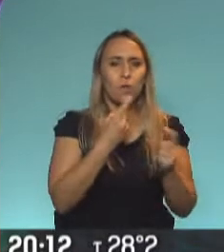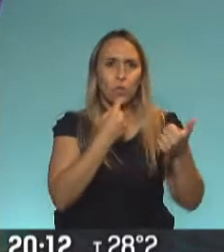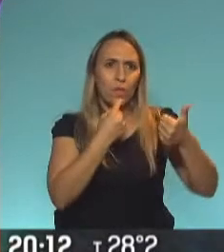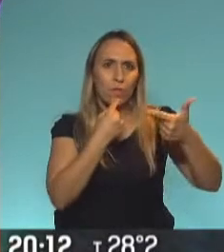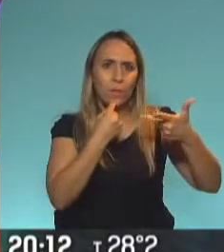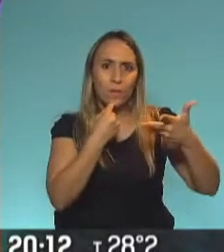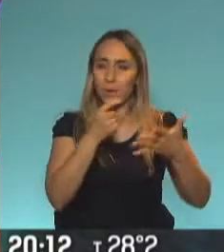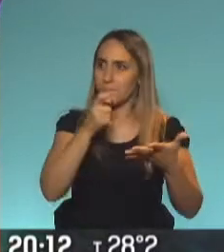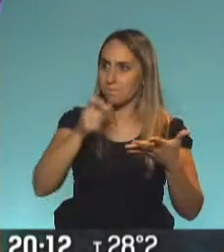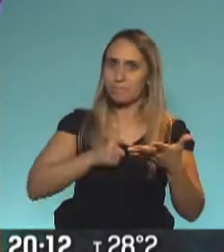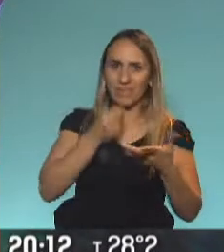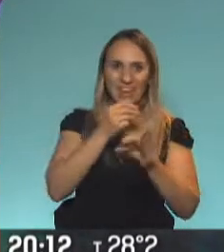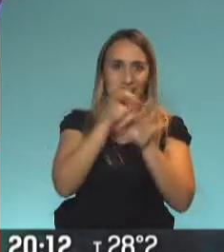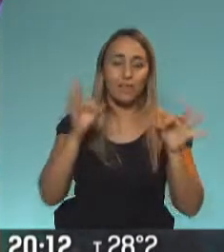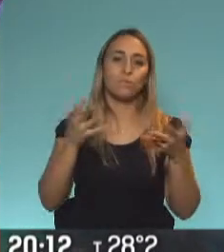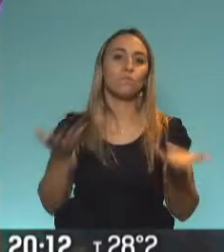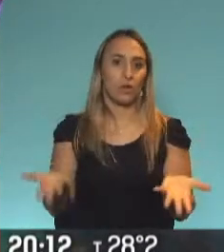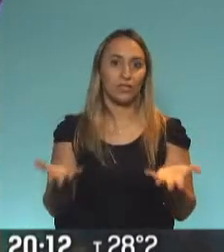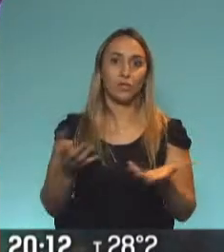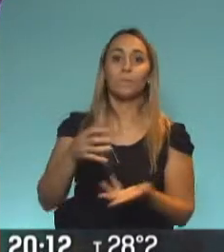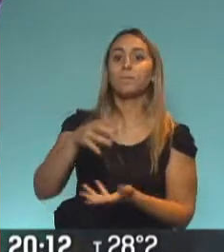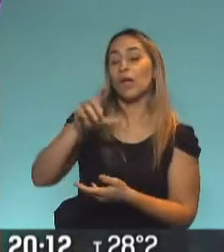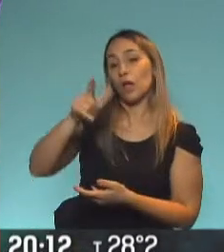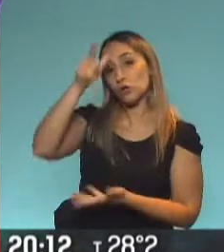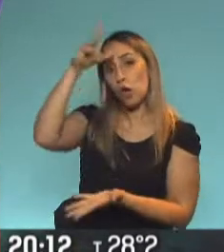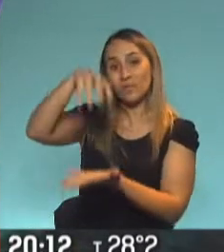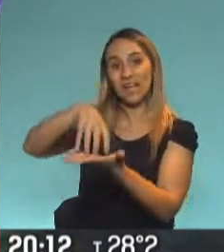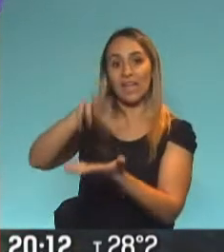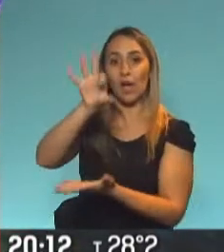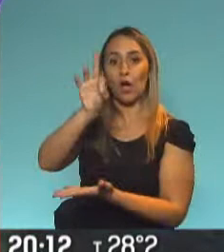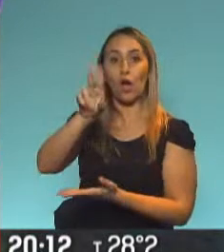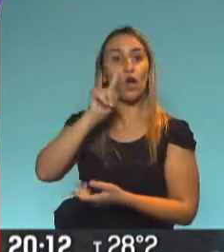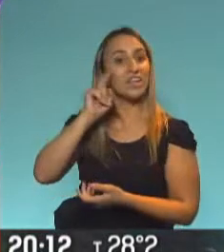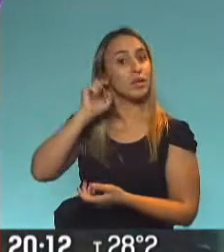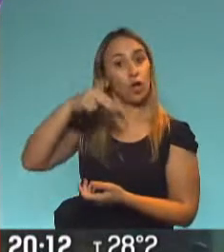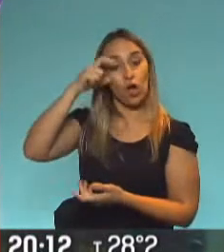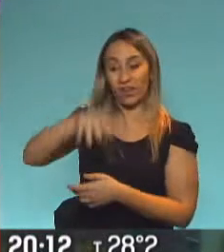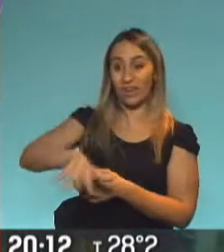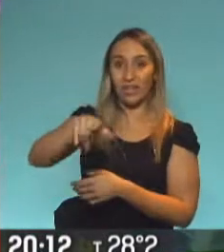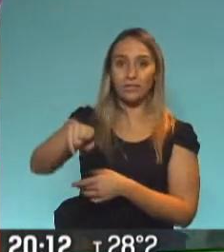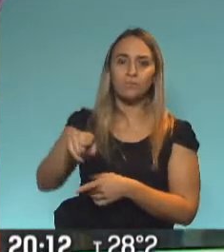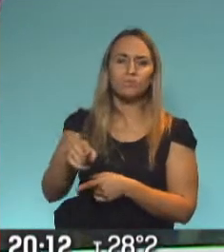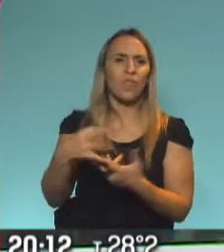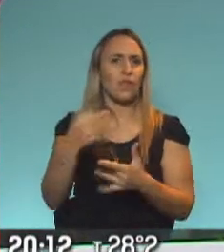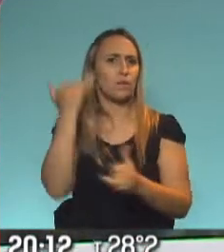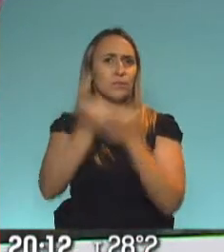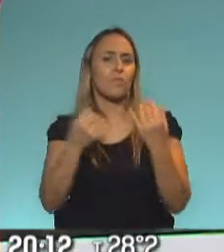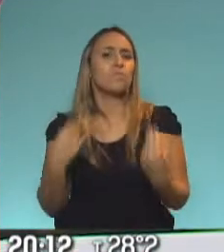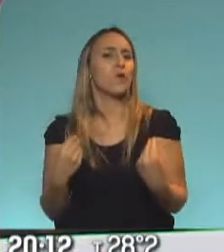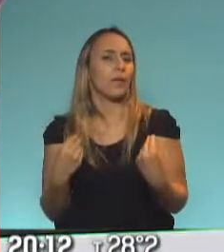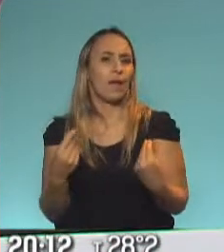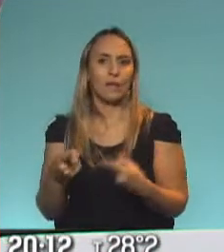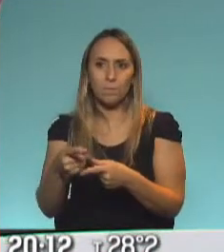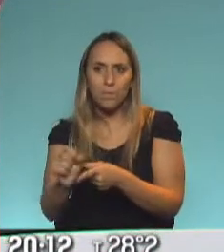El allanamiento en la comisaría de Origone busca explicar por qué había allí un amuleto que Facundo Astudillo Castro llevaba siempre